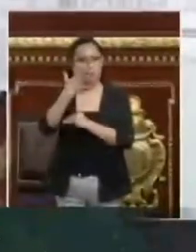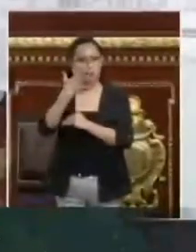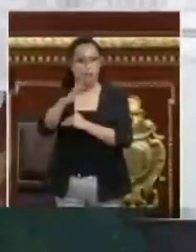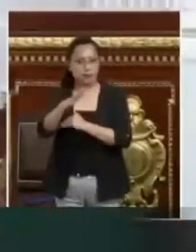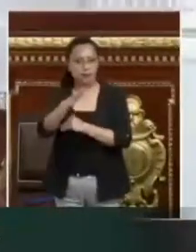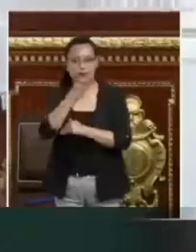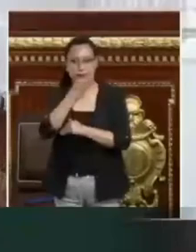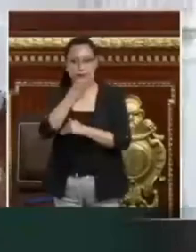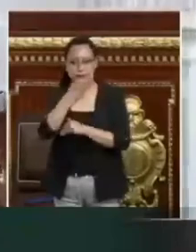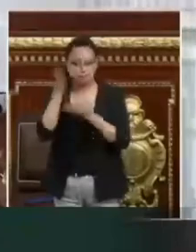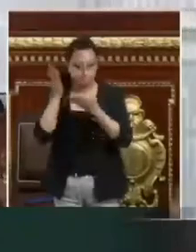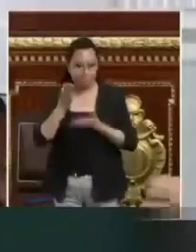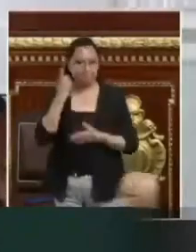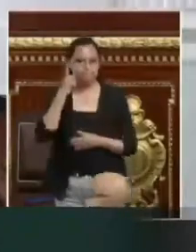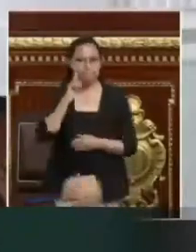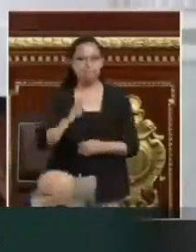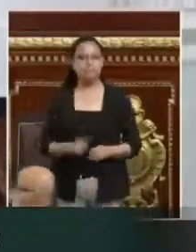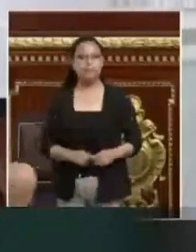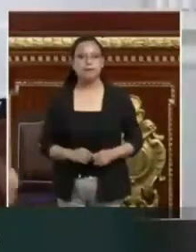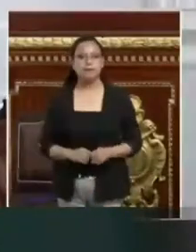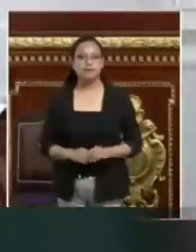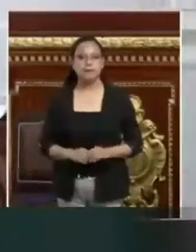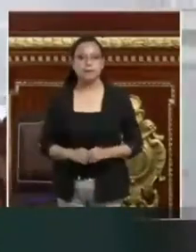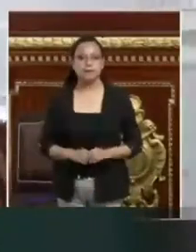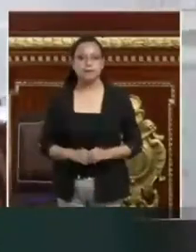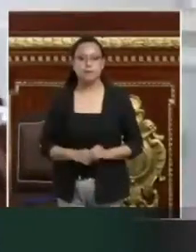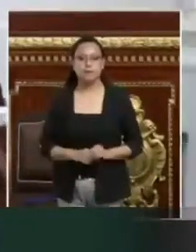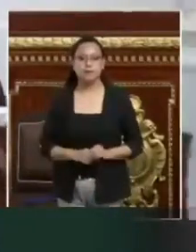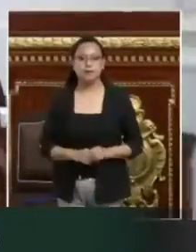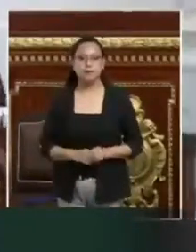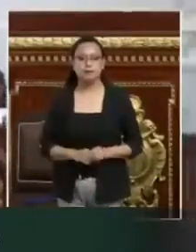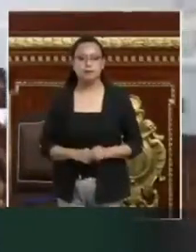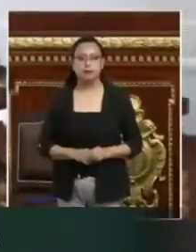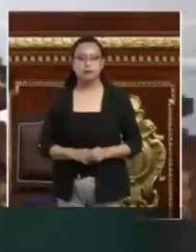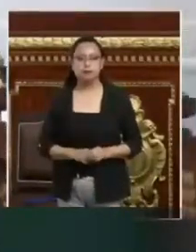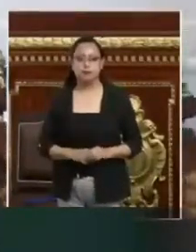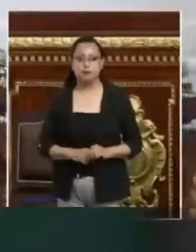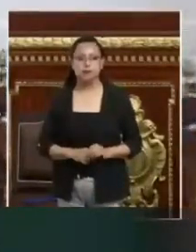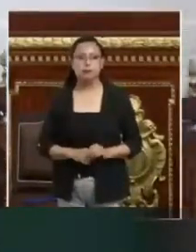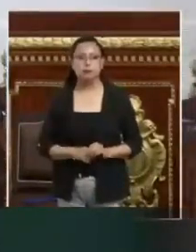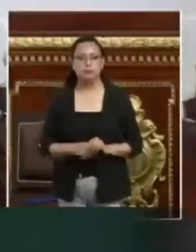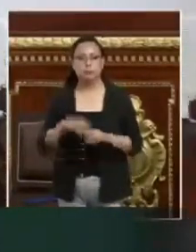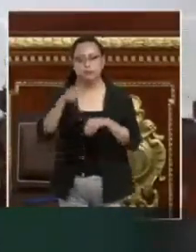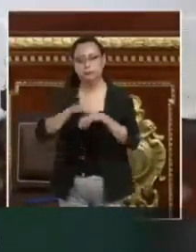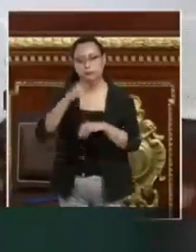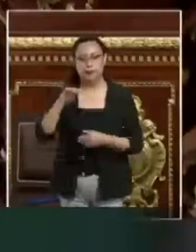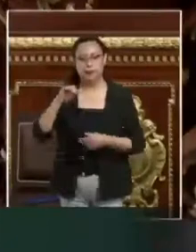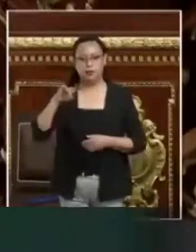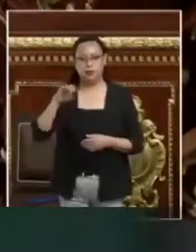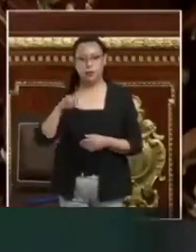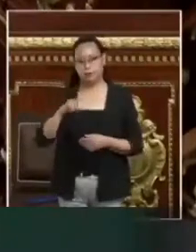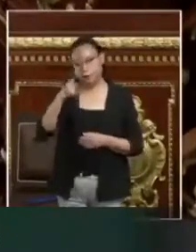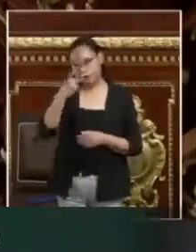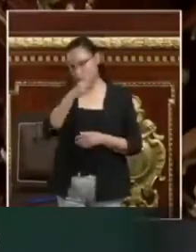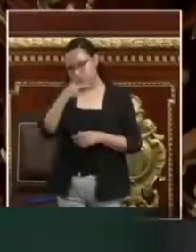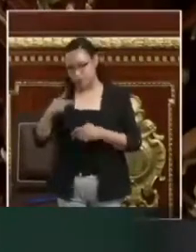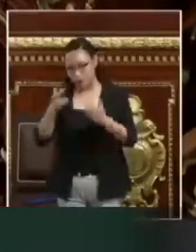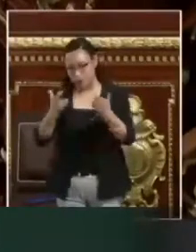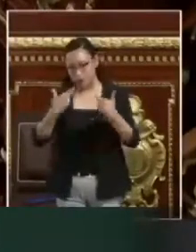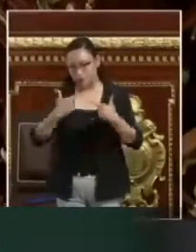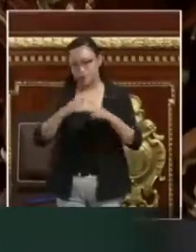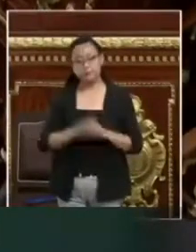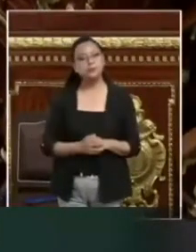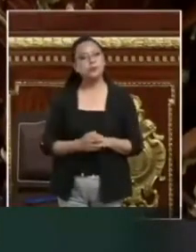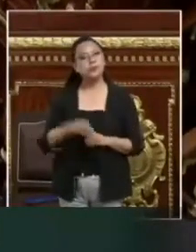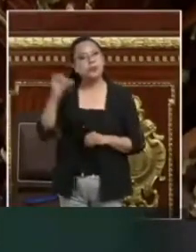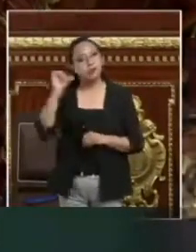La diputada Luisa Gutiérrez Ureña propuso crear la ley para incentivar la tecnología hídrica en la Ciudad de México a fin de alentar la creación y desarrollo de